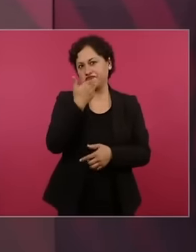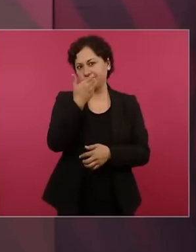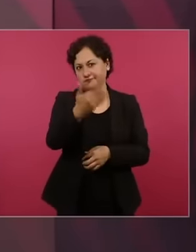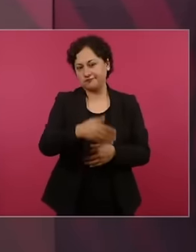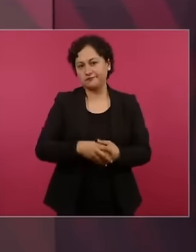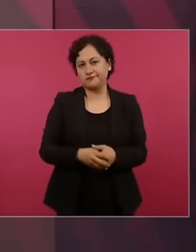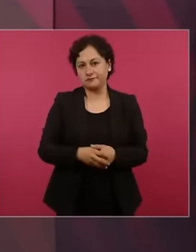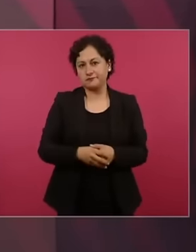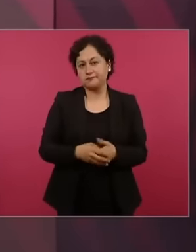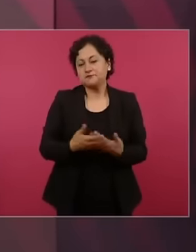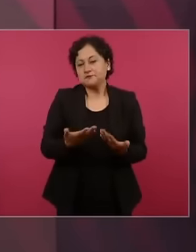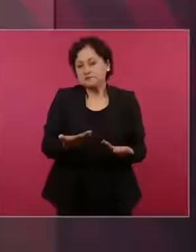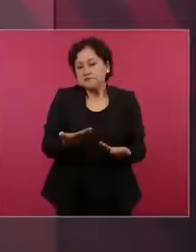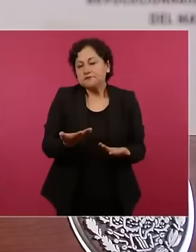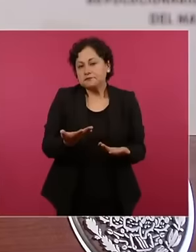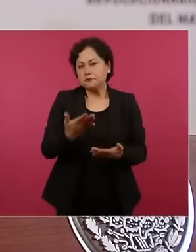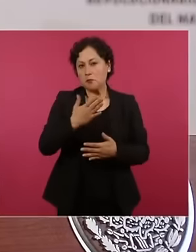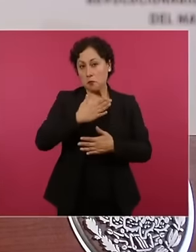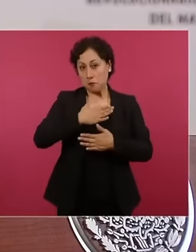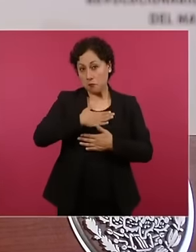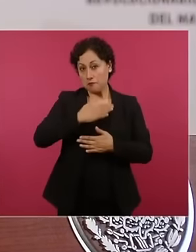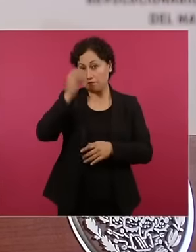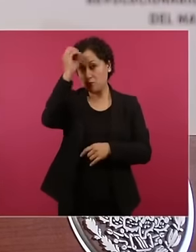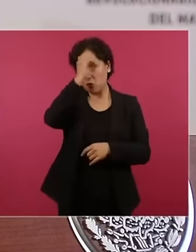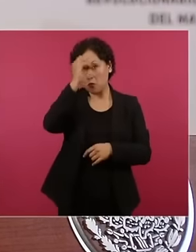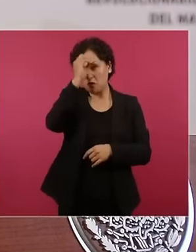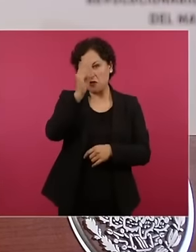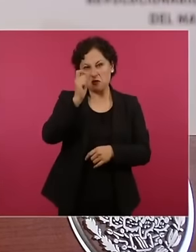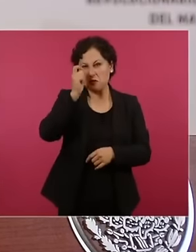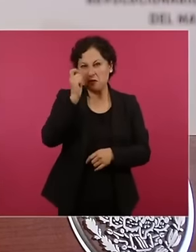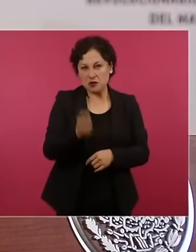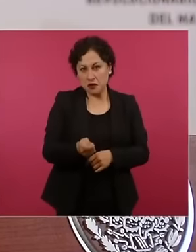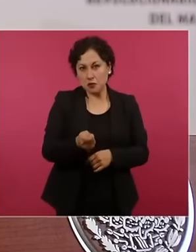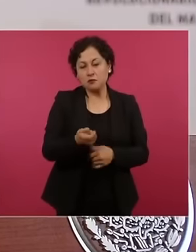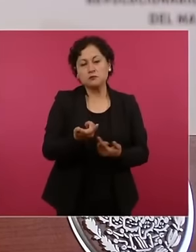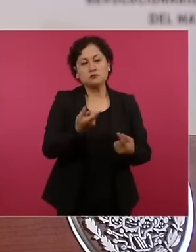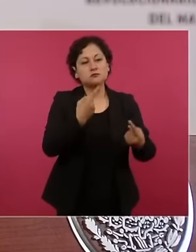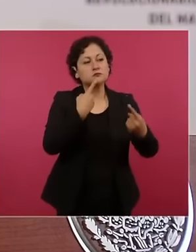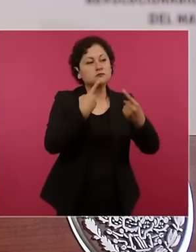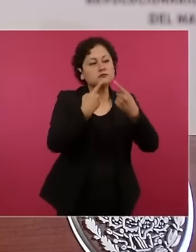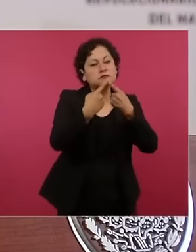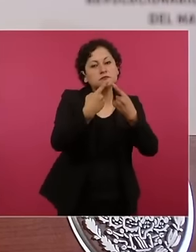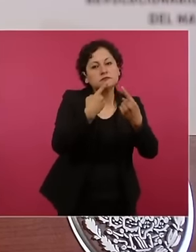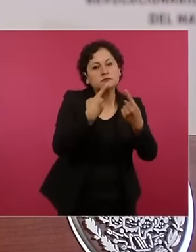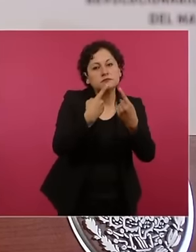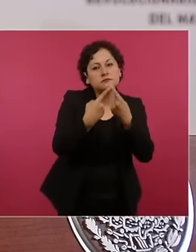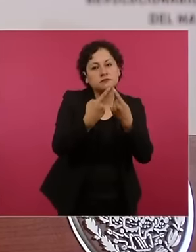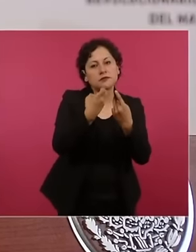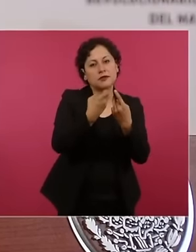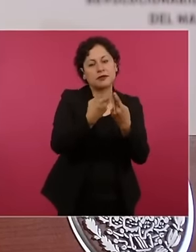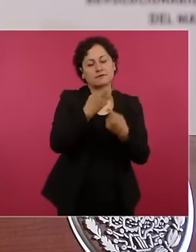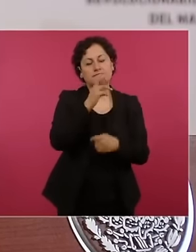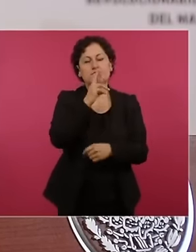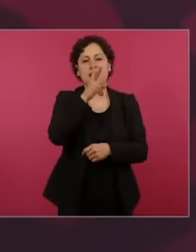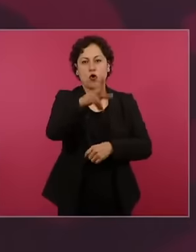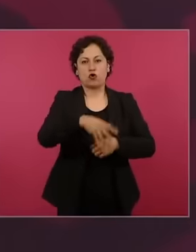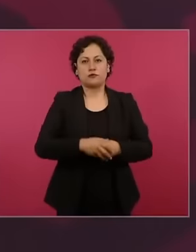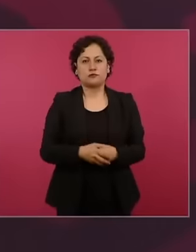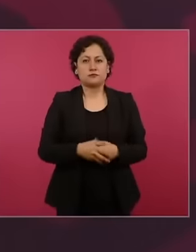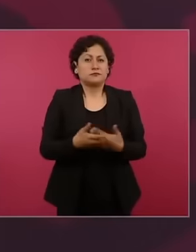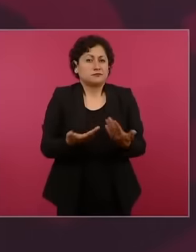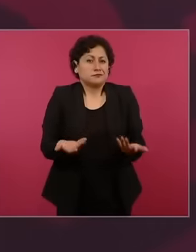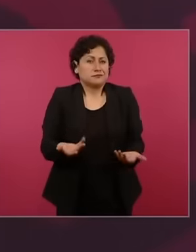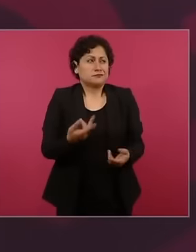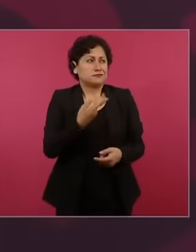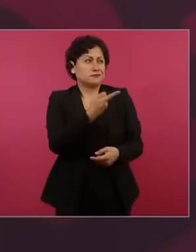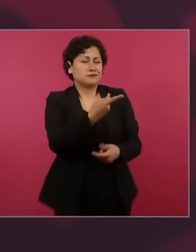es mejor el diálogo y llegar a acuerdos y entender que nos necesitamos mutuamente,